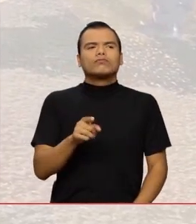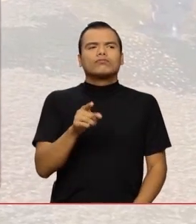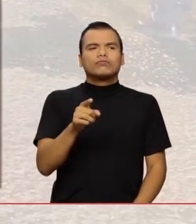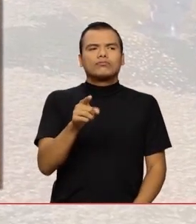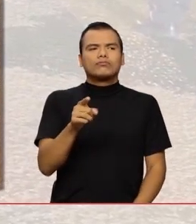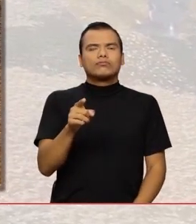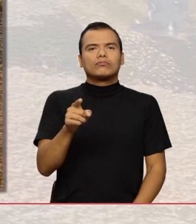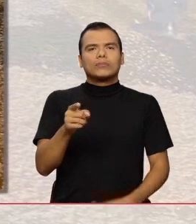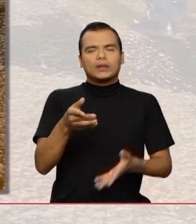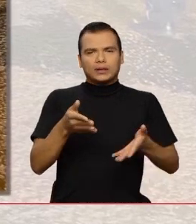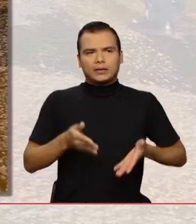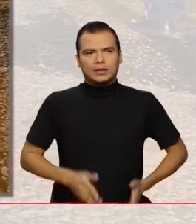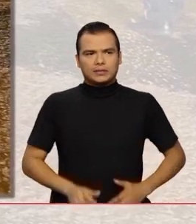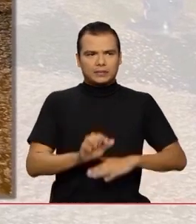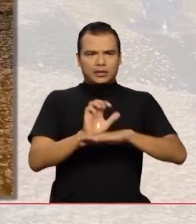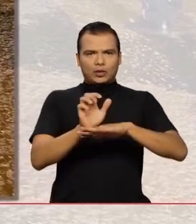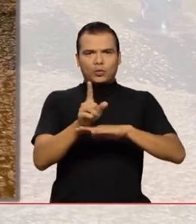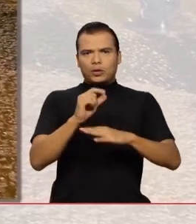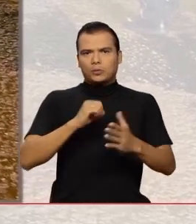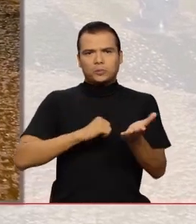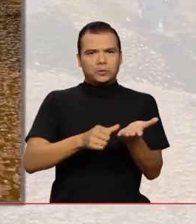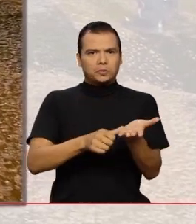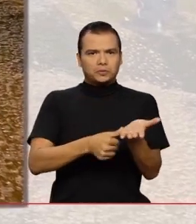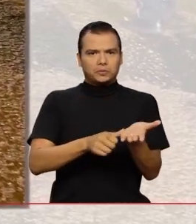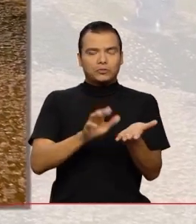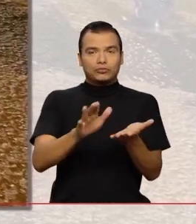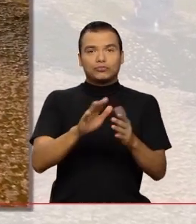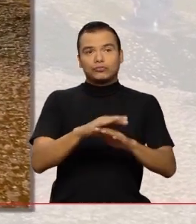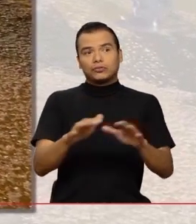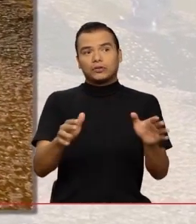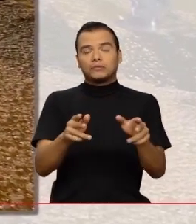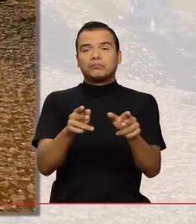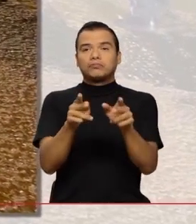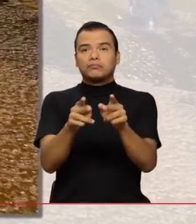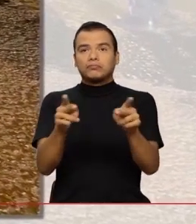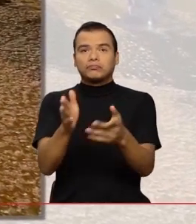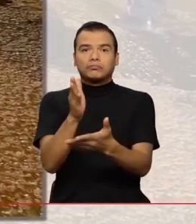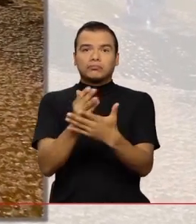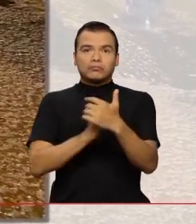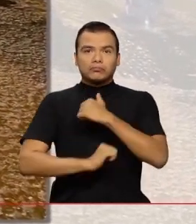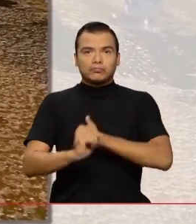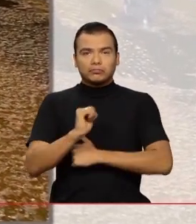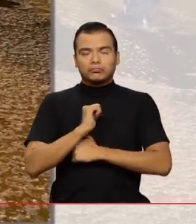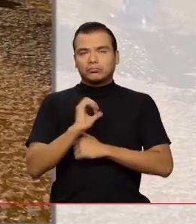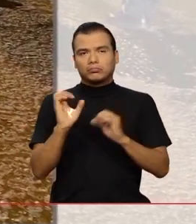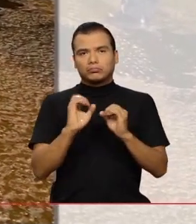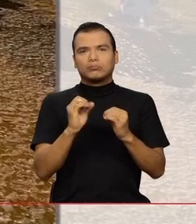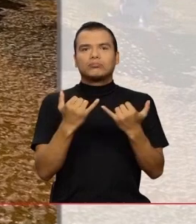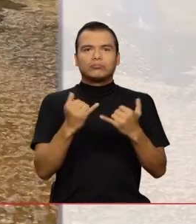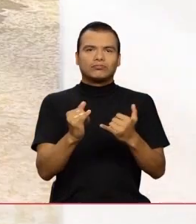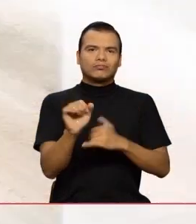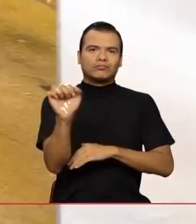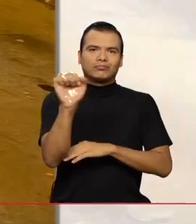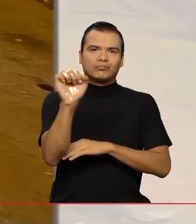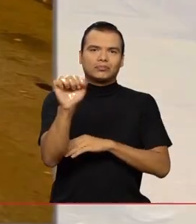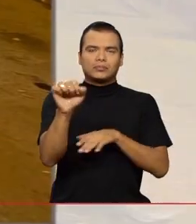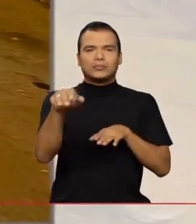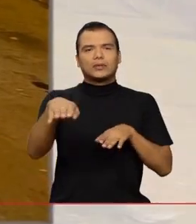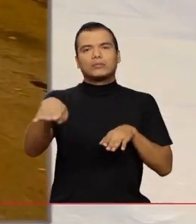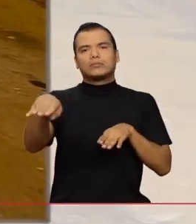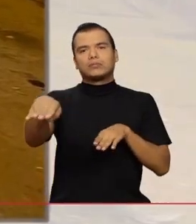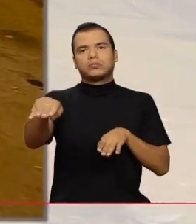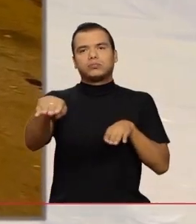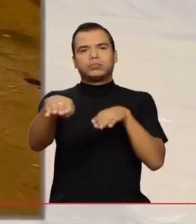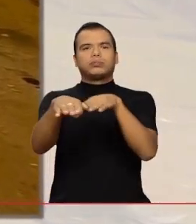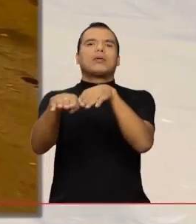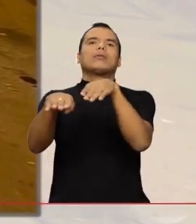nacionalidad ecuatoriana no hubo ninguna persona lesionada vehículo inmovilizado en patios oficiales debido a que esta persona se negó a